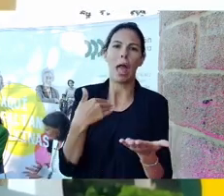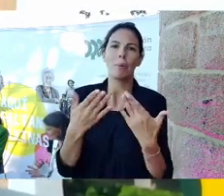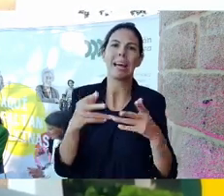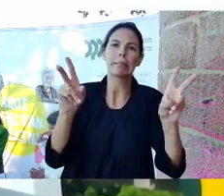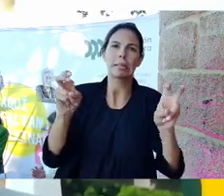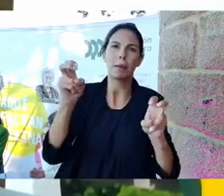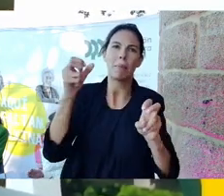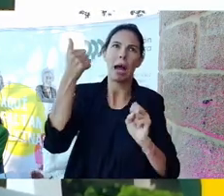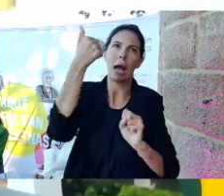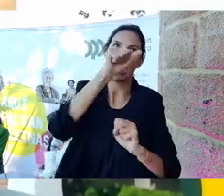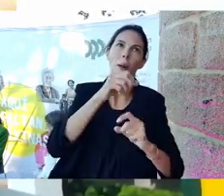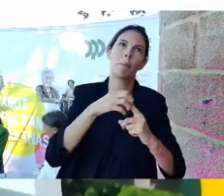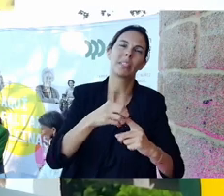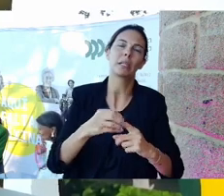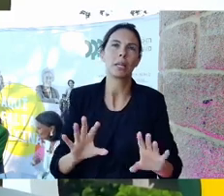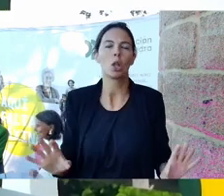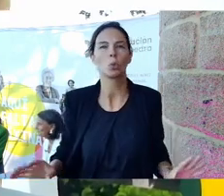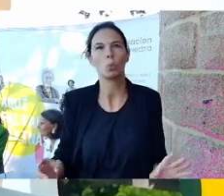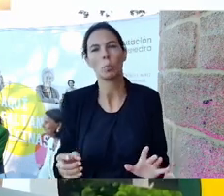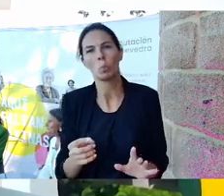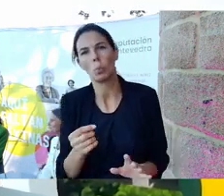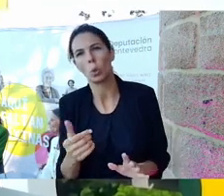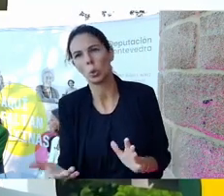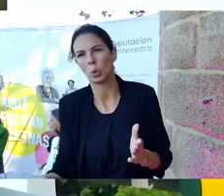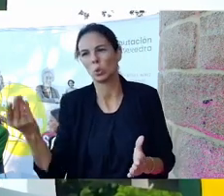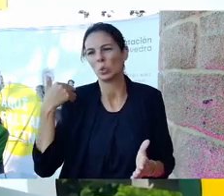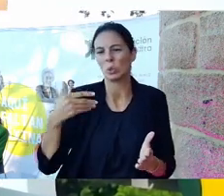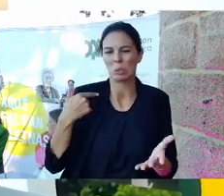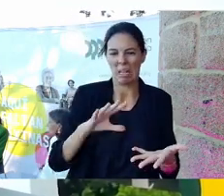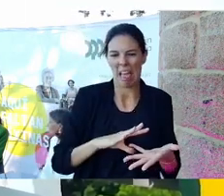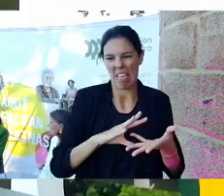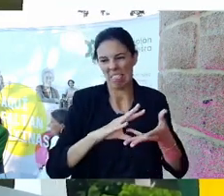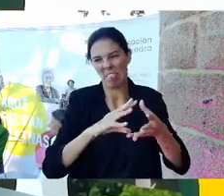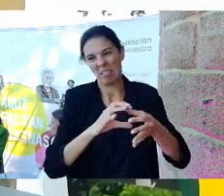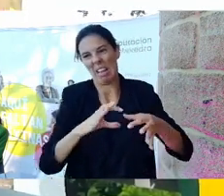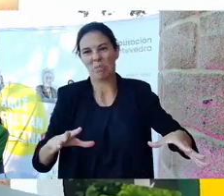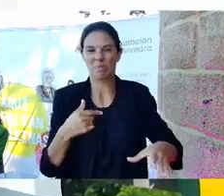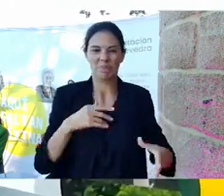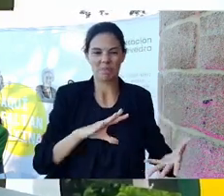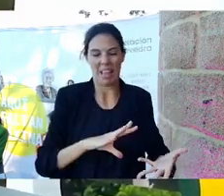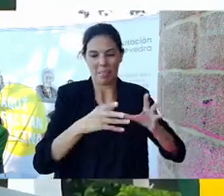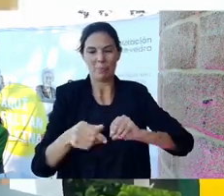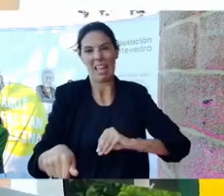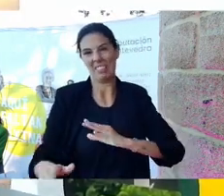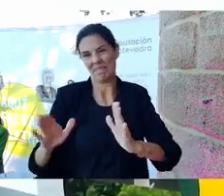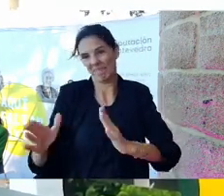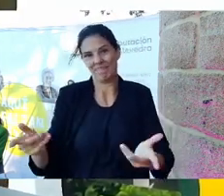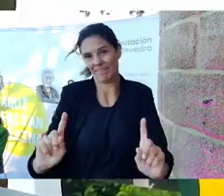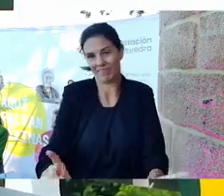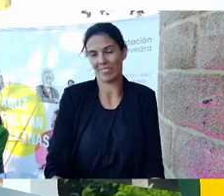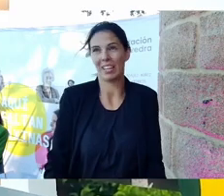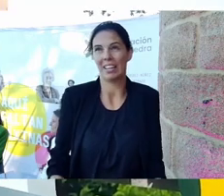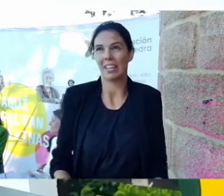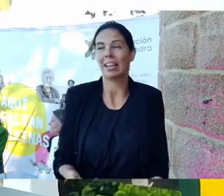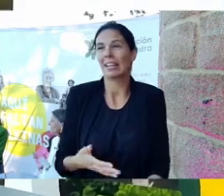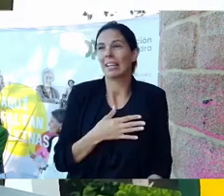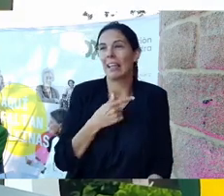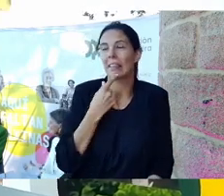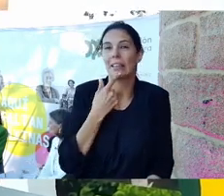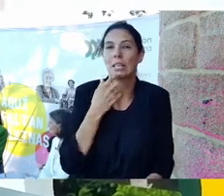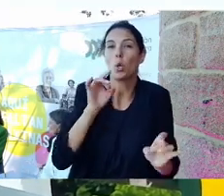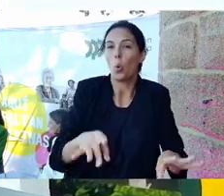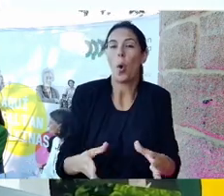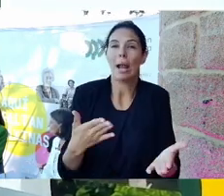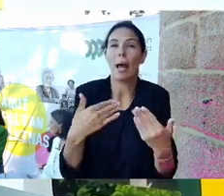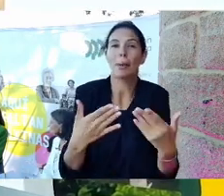siglo XII es un poco extemporáneo, digamos, ¿no? No porque no existiera, pero sí. Bueno, sí, pero vamos,